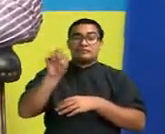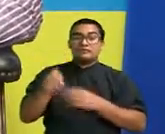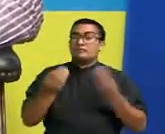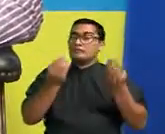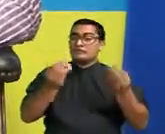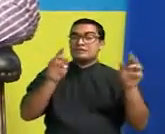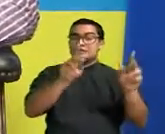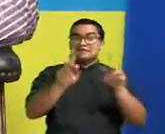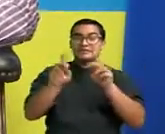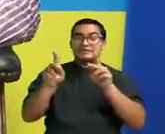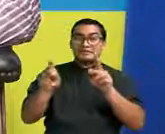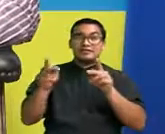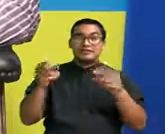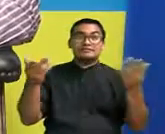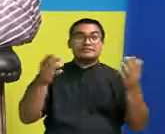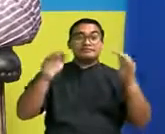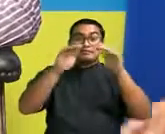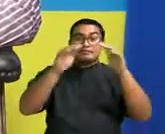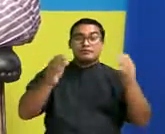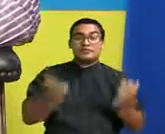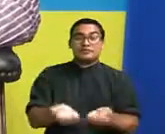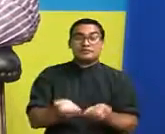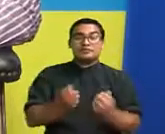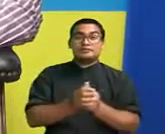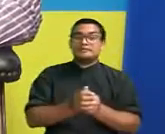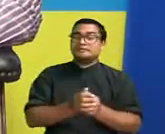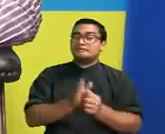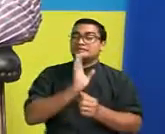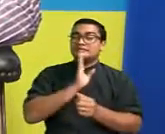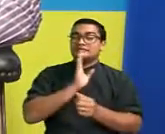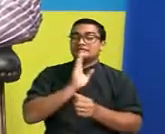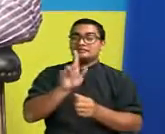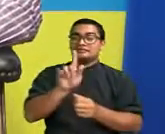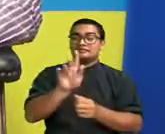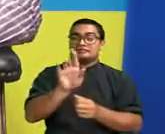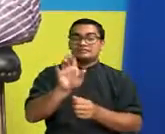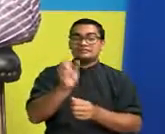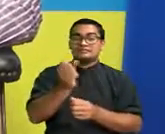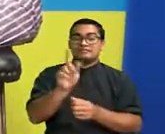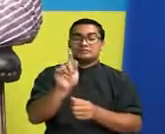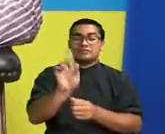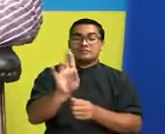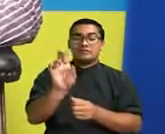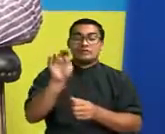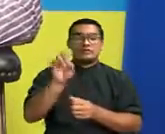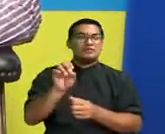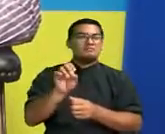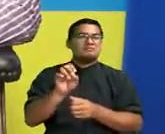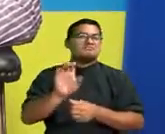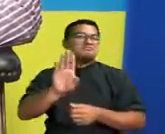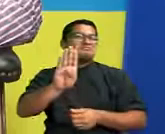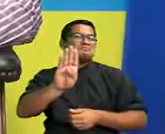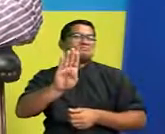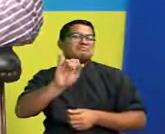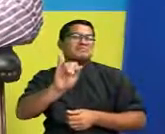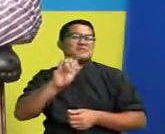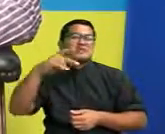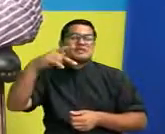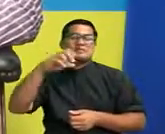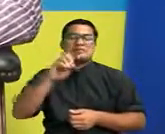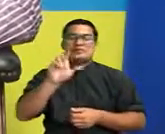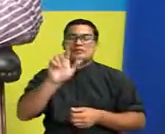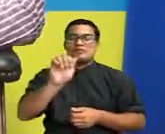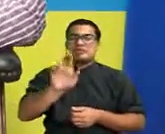sinnúmero de personas en el mundo. Vamos a hablar del trastorno bipolar. ¿Se ha preguntado usted qué es la bipolaridad? Me imagino que